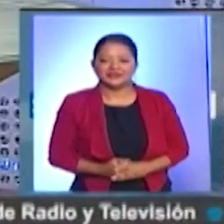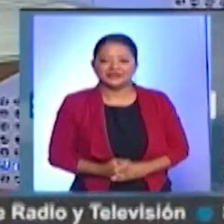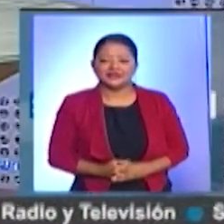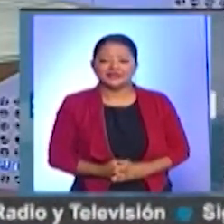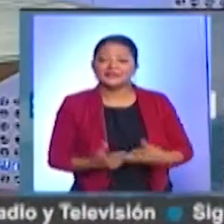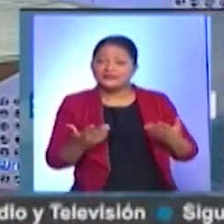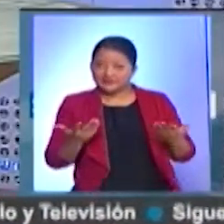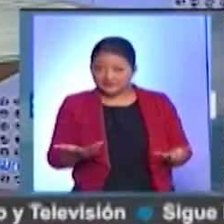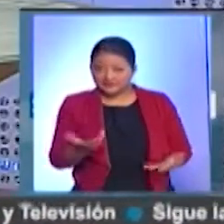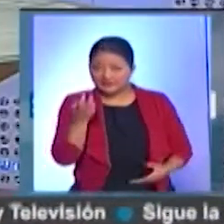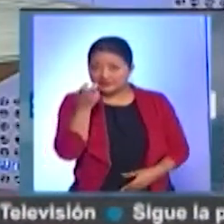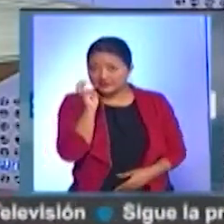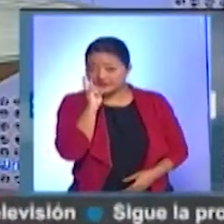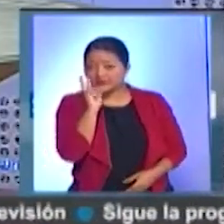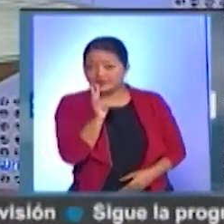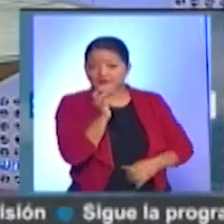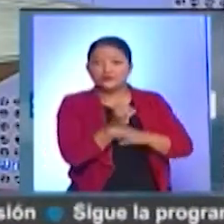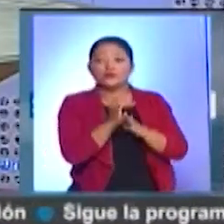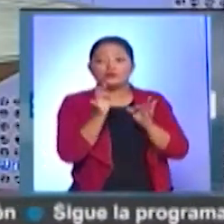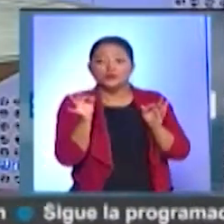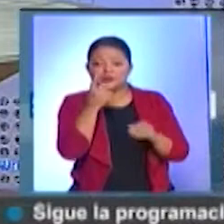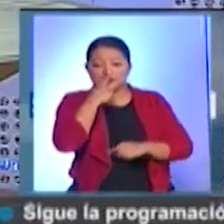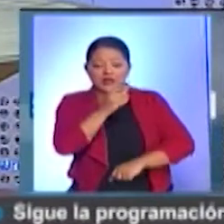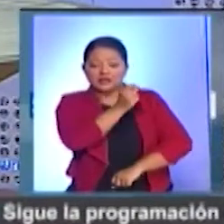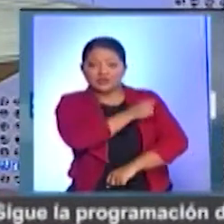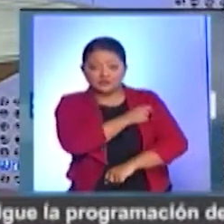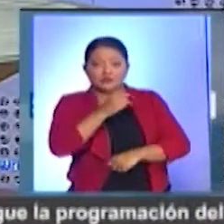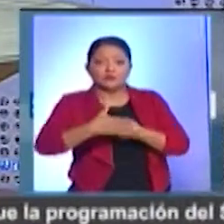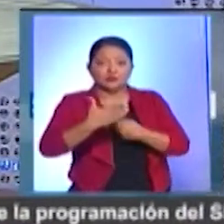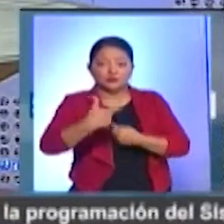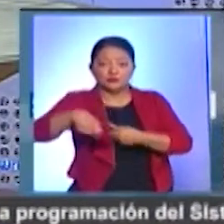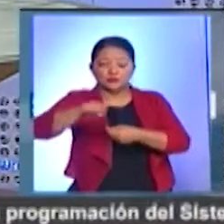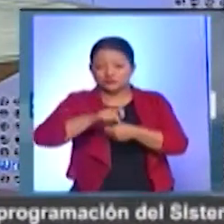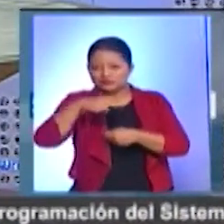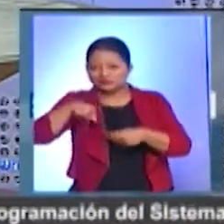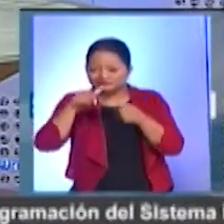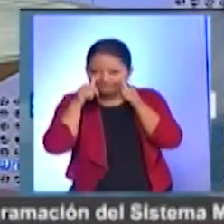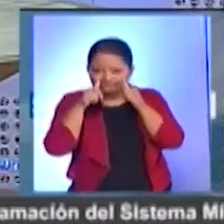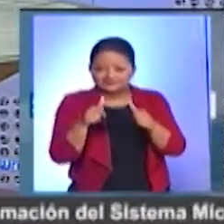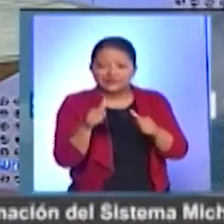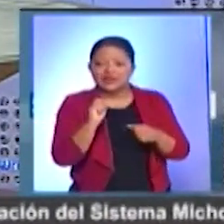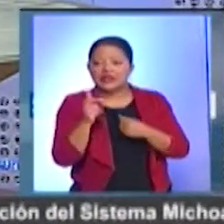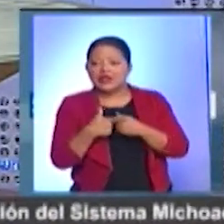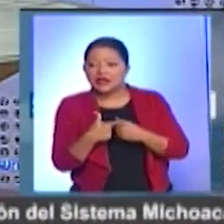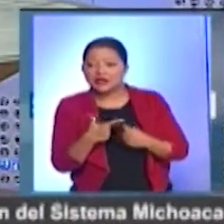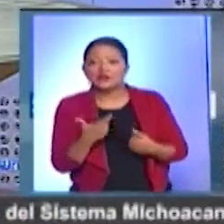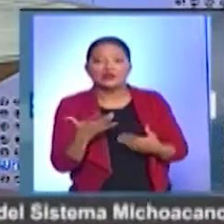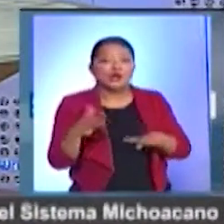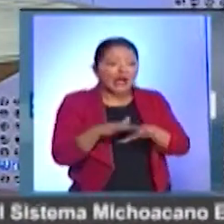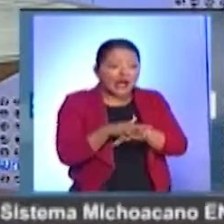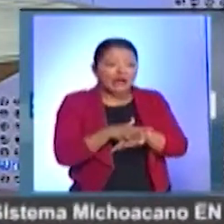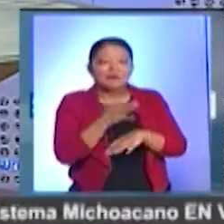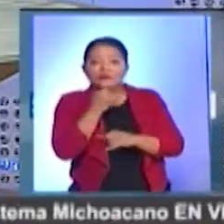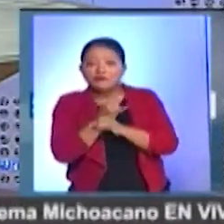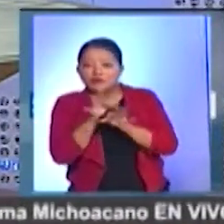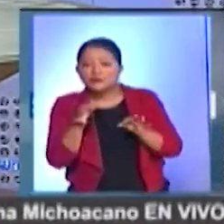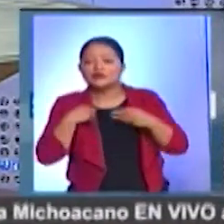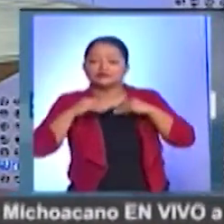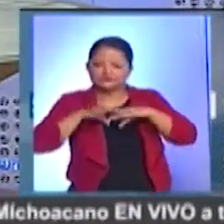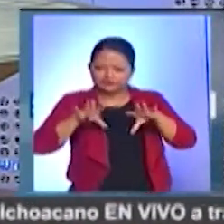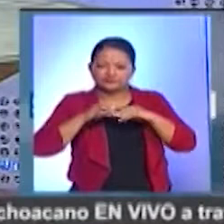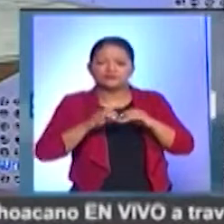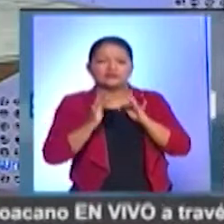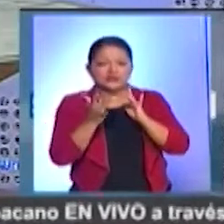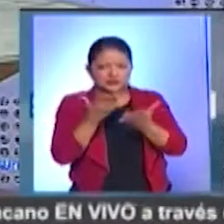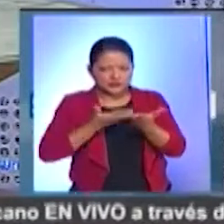pues ahí está la información para la vacunación en la próxima semana hay que estar muy atentos cualquier cambio se lo daremos a conocer a través de nuestras redes sociales